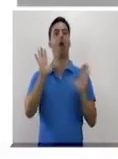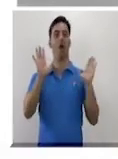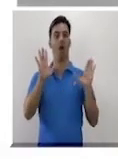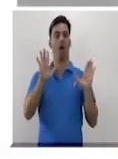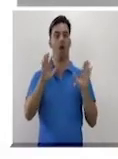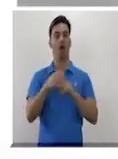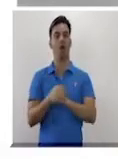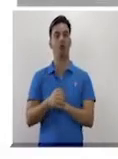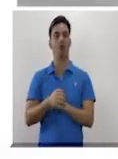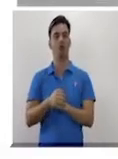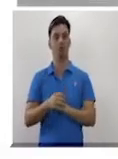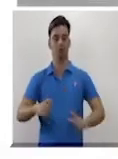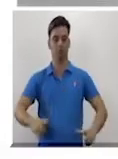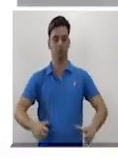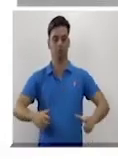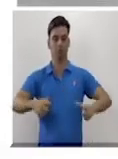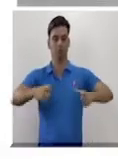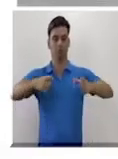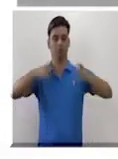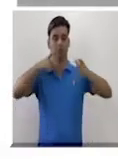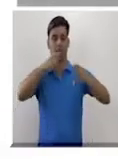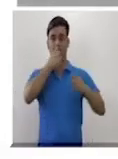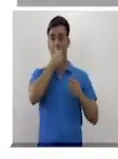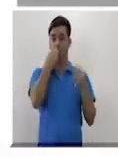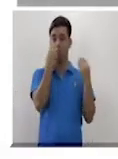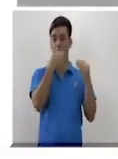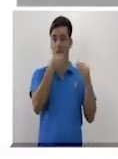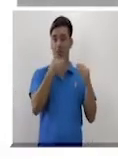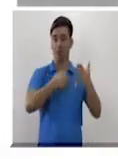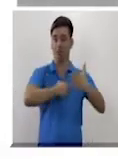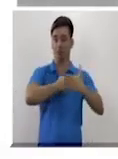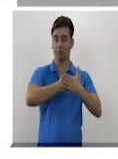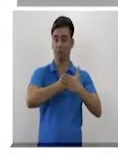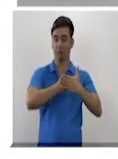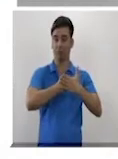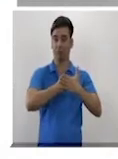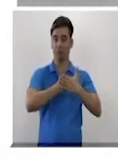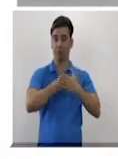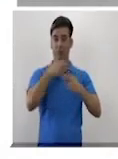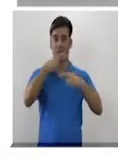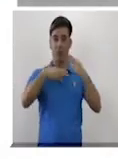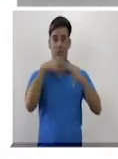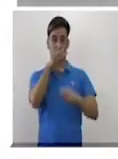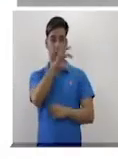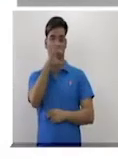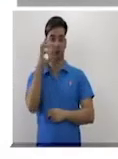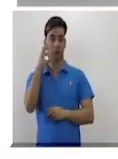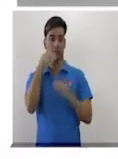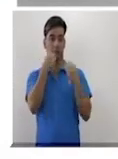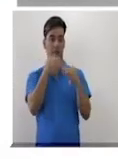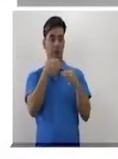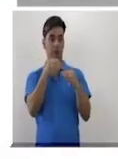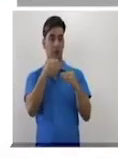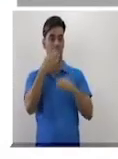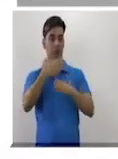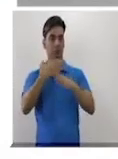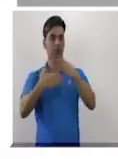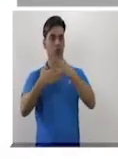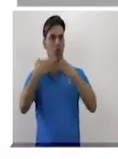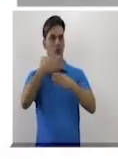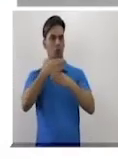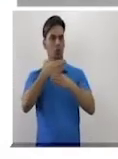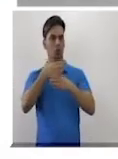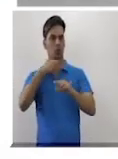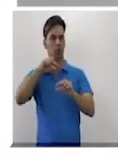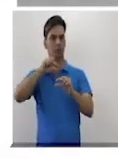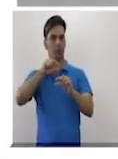compuesto por una semiesfera y un cilindro. O sea, por la unión de dos cuerpos geométricos que estudiaste en